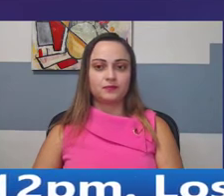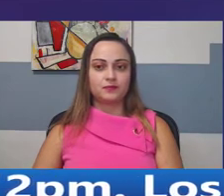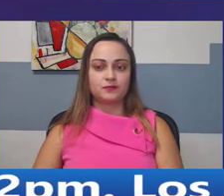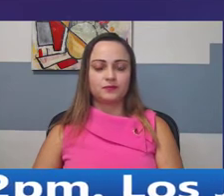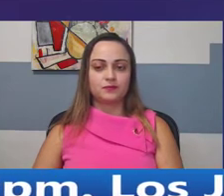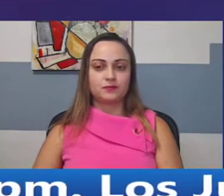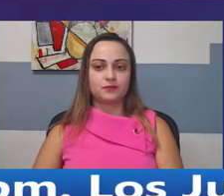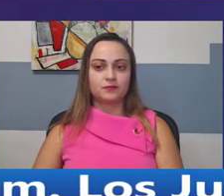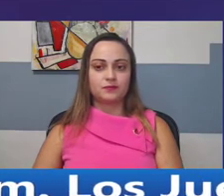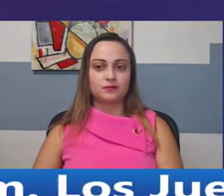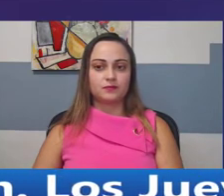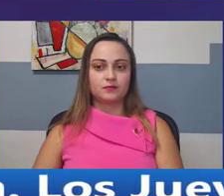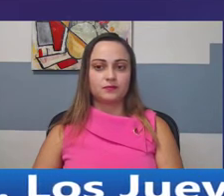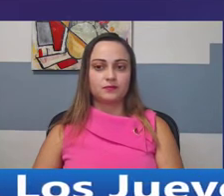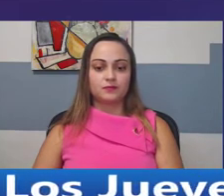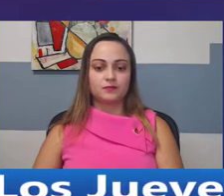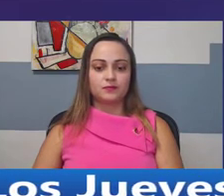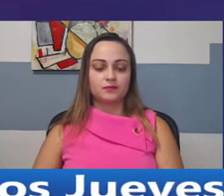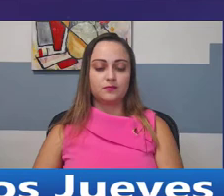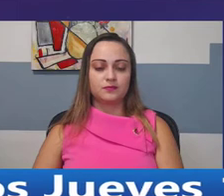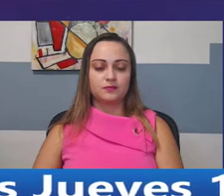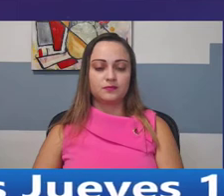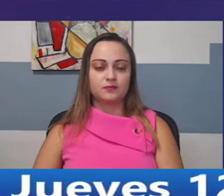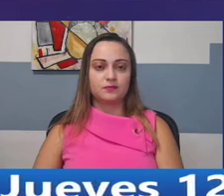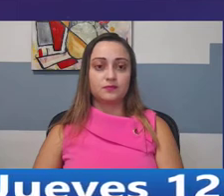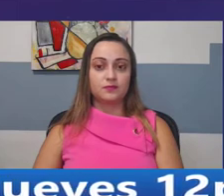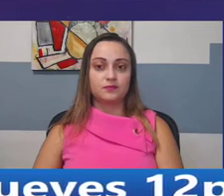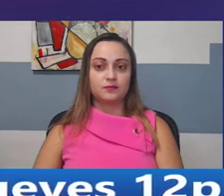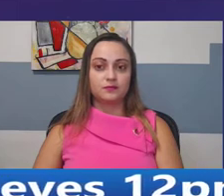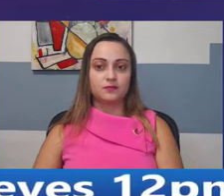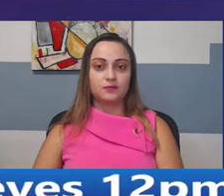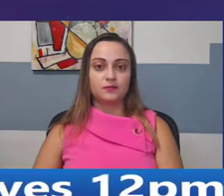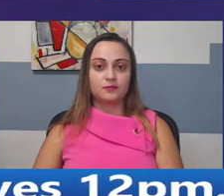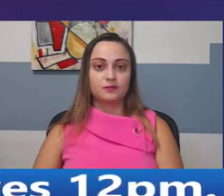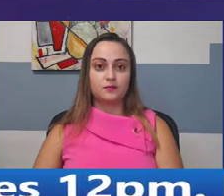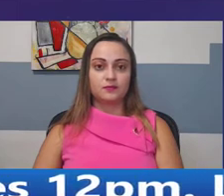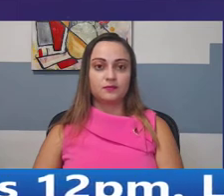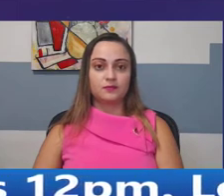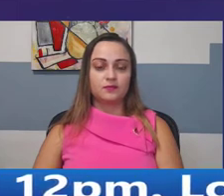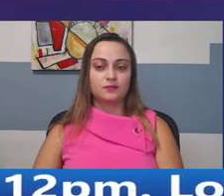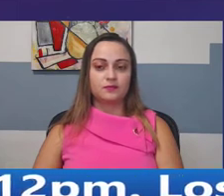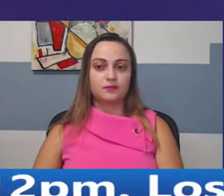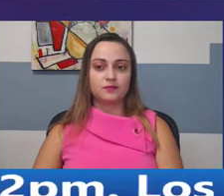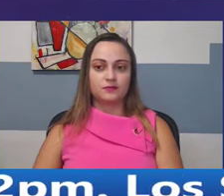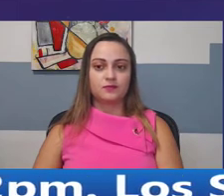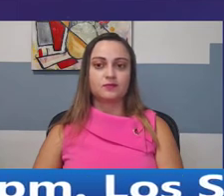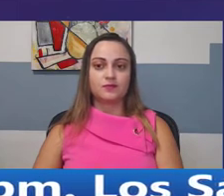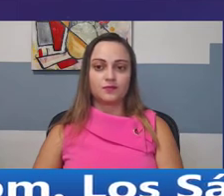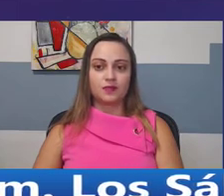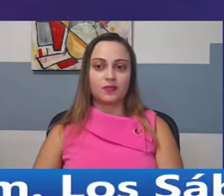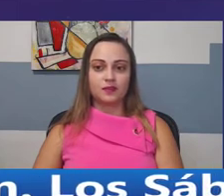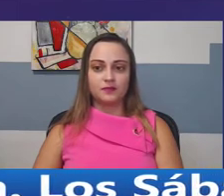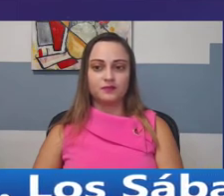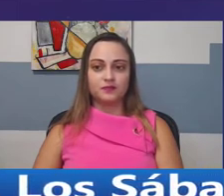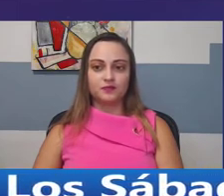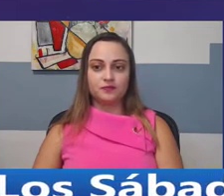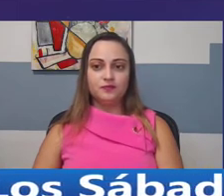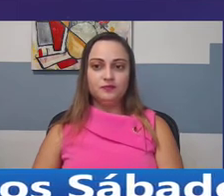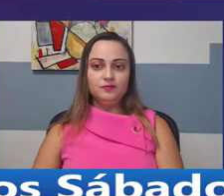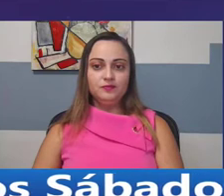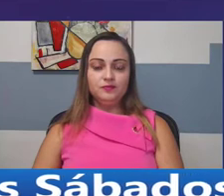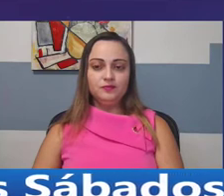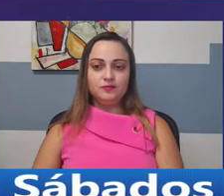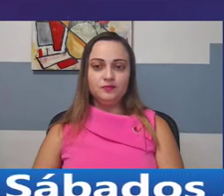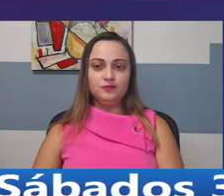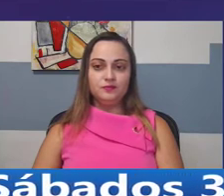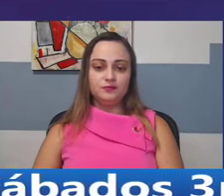la maestría que iba a hacer en business acá. Ya había empezado, ya había hecho el TOEFL test, me faltaba hacer el GMAT test, que es, si usted tiene